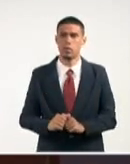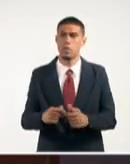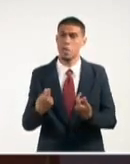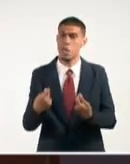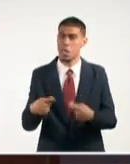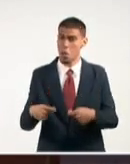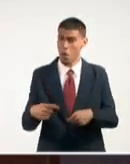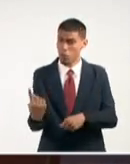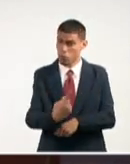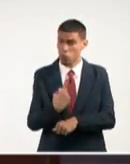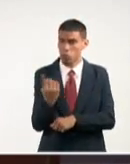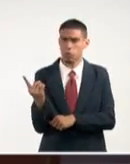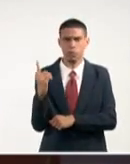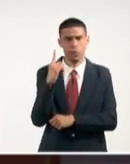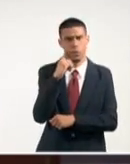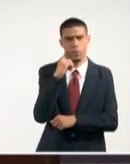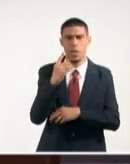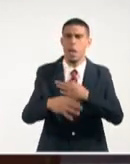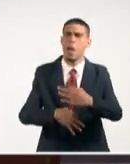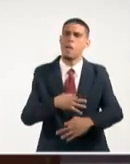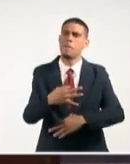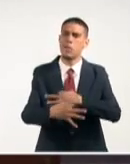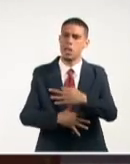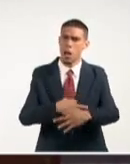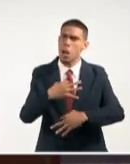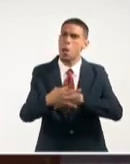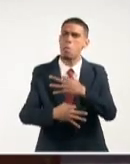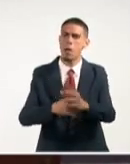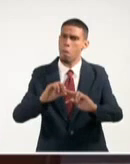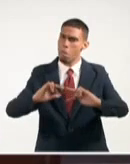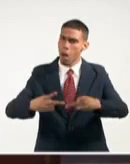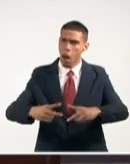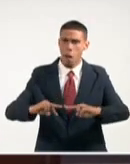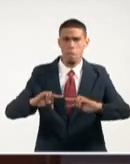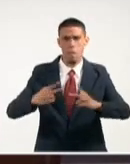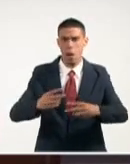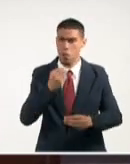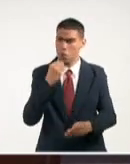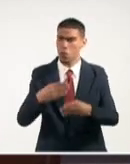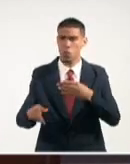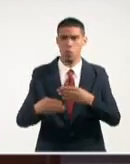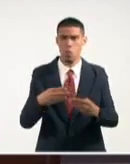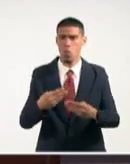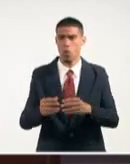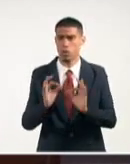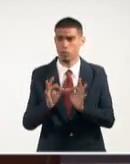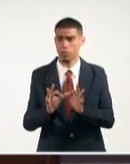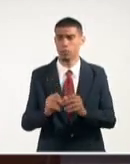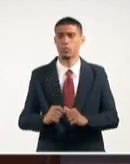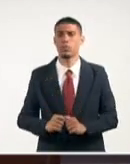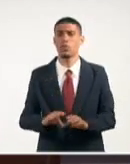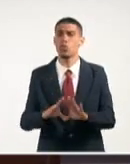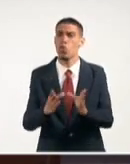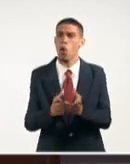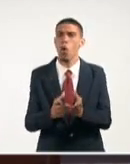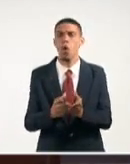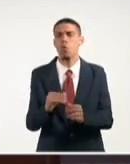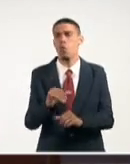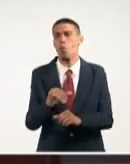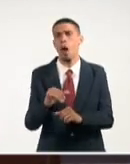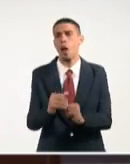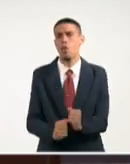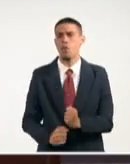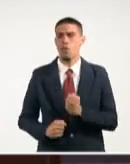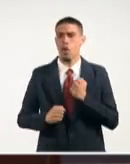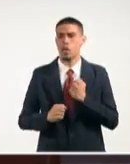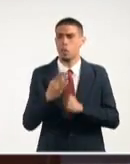explicarles hasta convencerlos con la poderosa arma de la verdad que